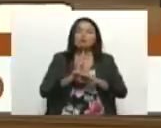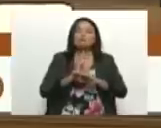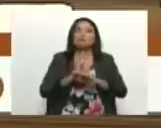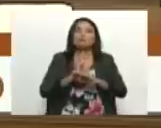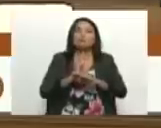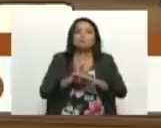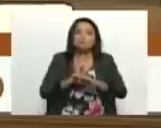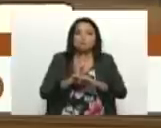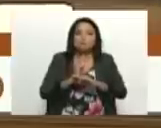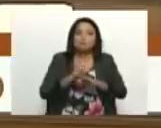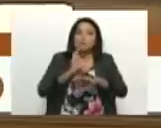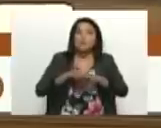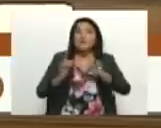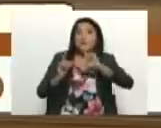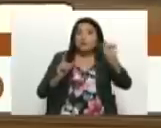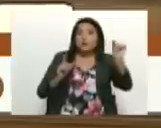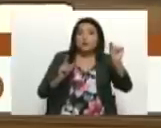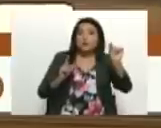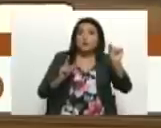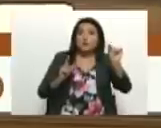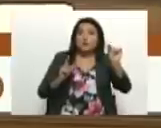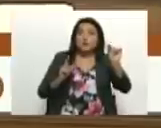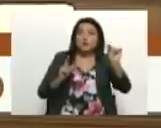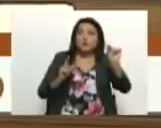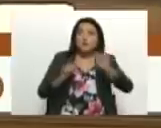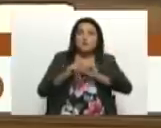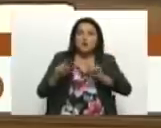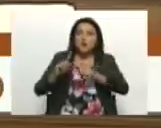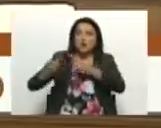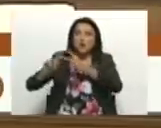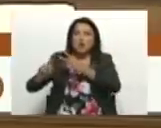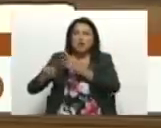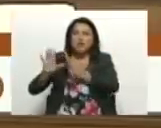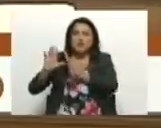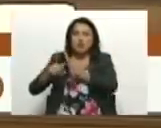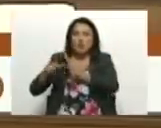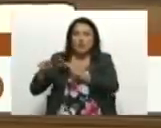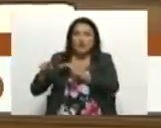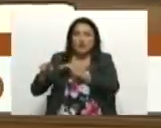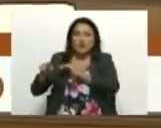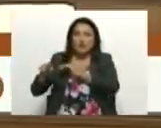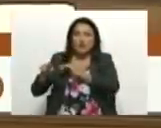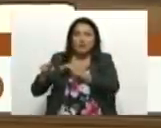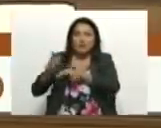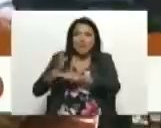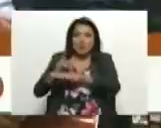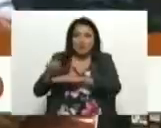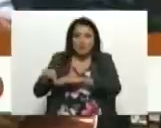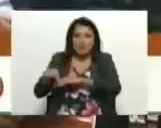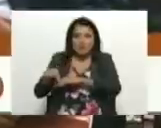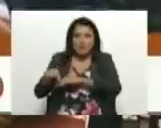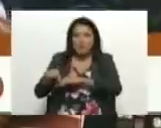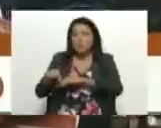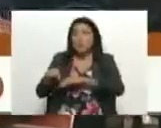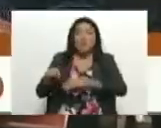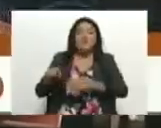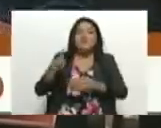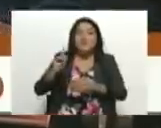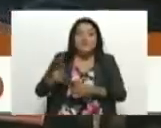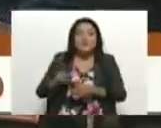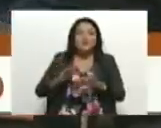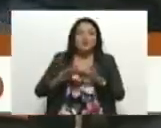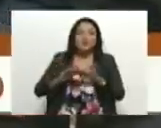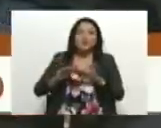bienes también están paralizados. Ya tenemos que corregir eso. Estamos obligados